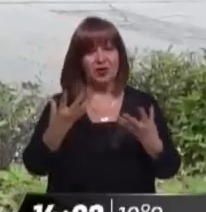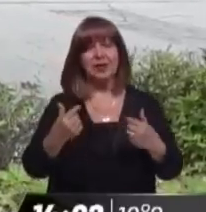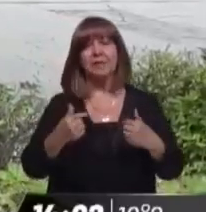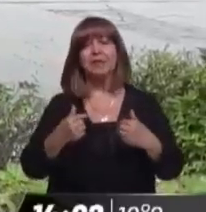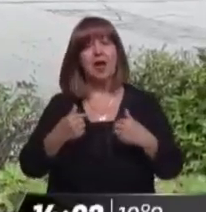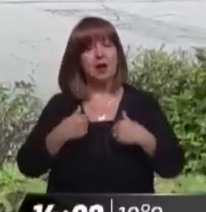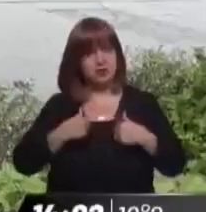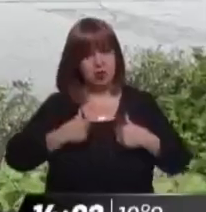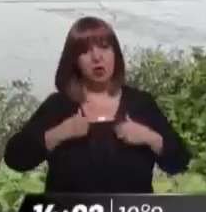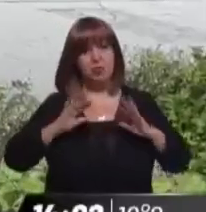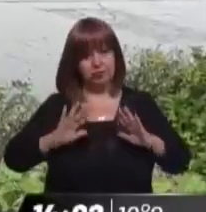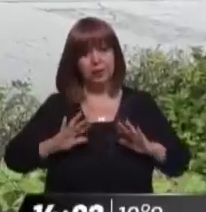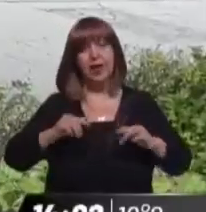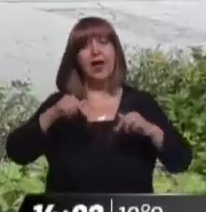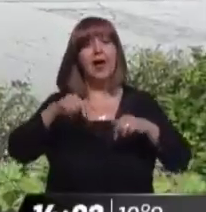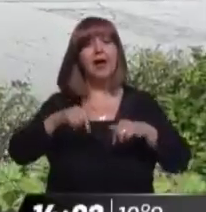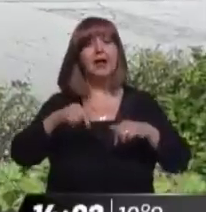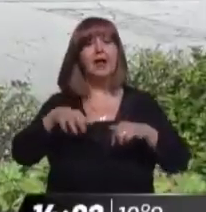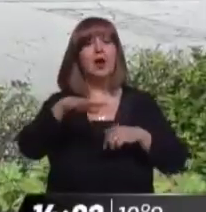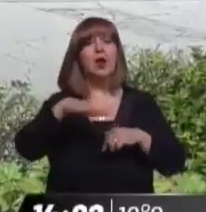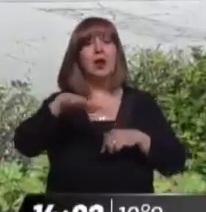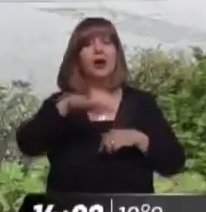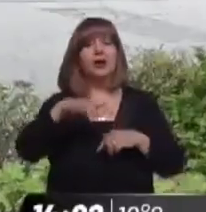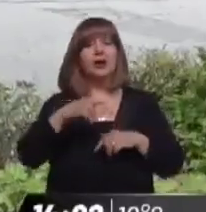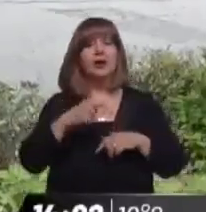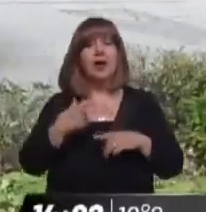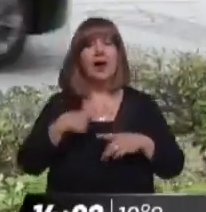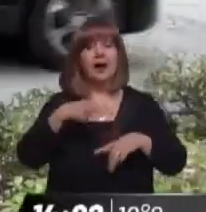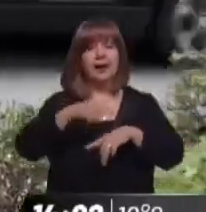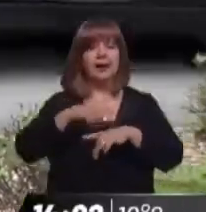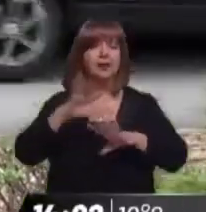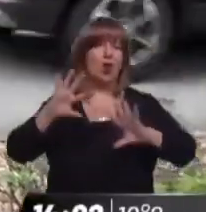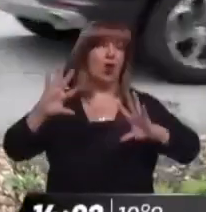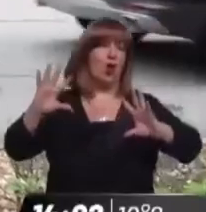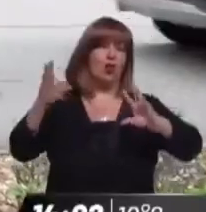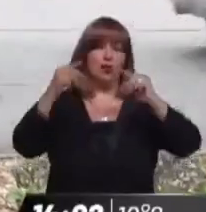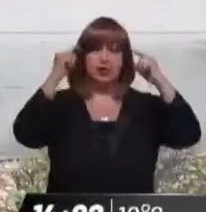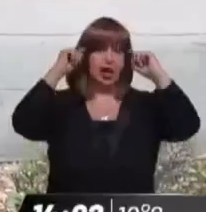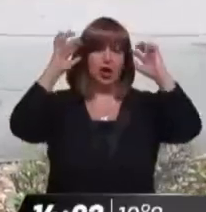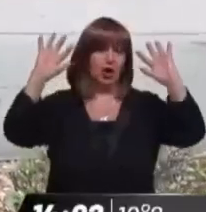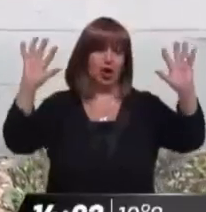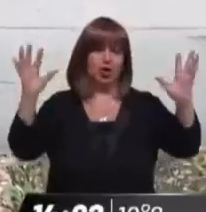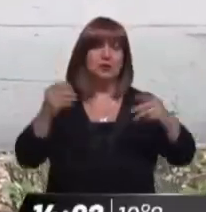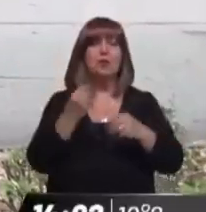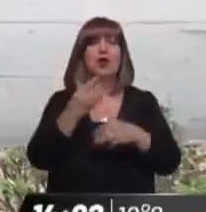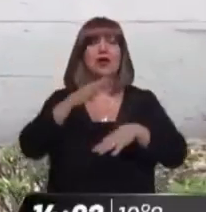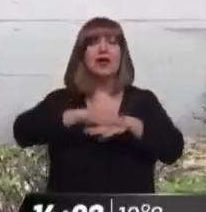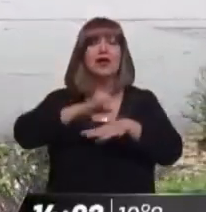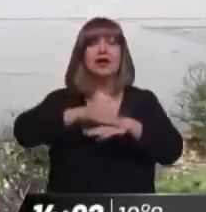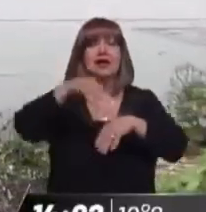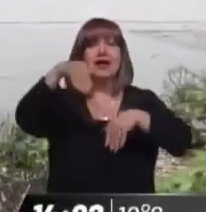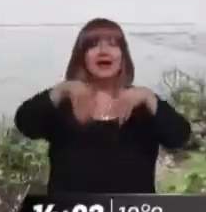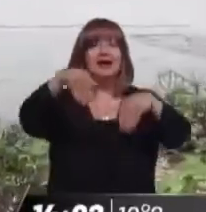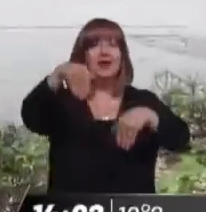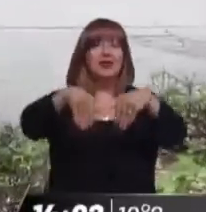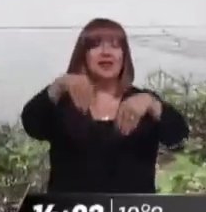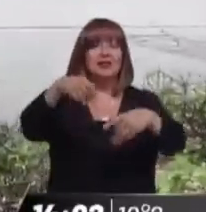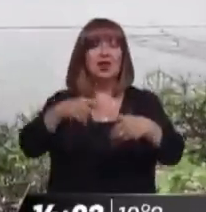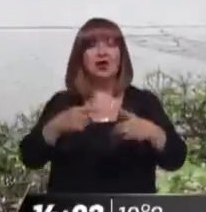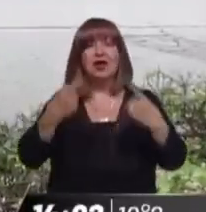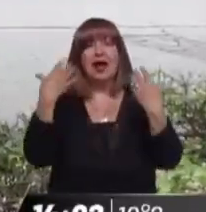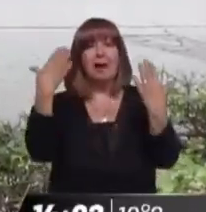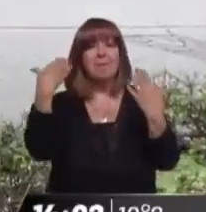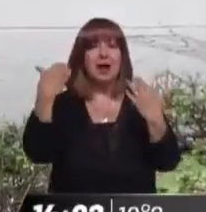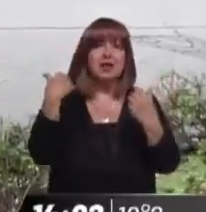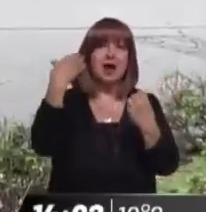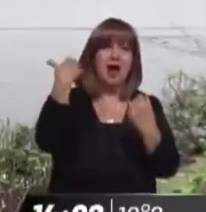Bueno aquí tenemos eh estamos en un momento de locura en la campaña electoral recordemos eh que bueno